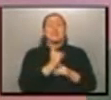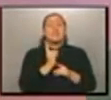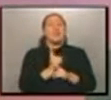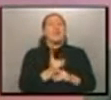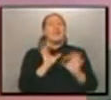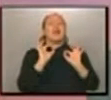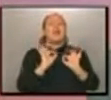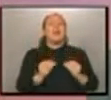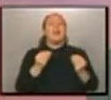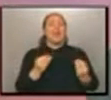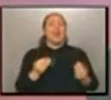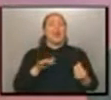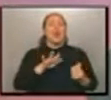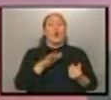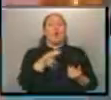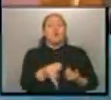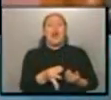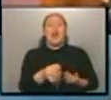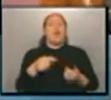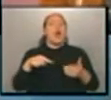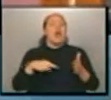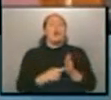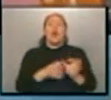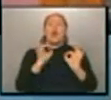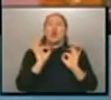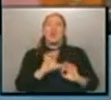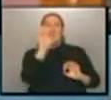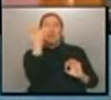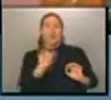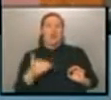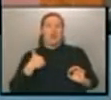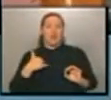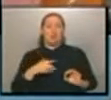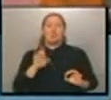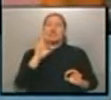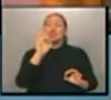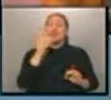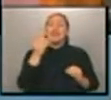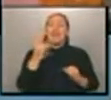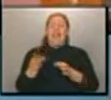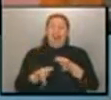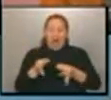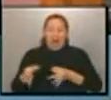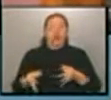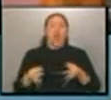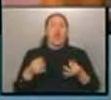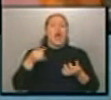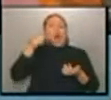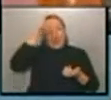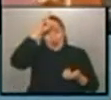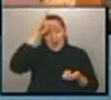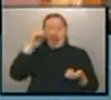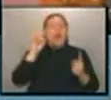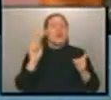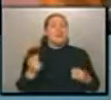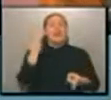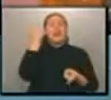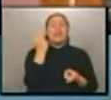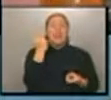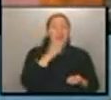semanas nada más. Echeverría. ¿Es buena la cifra? ¿Es importante para aquellos que no saben cuánto mueve el campo? Es muy importante, ¿sabes por qué, Dani?